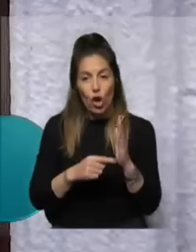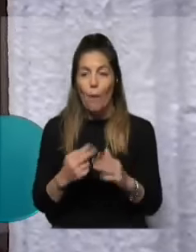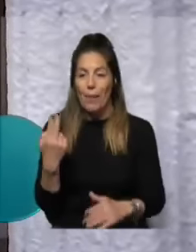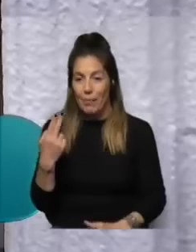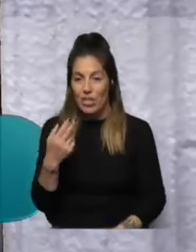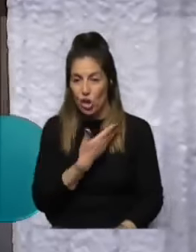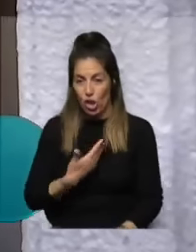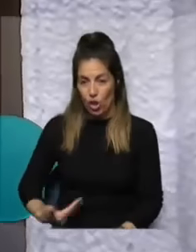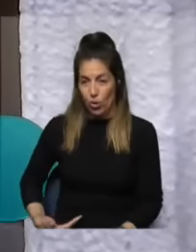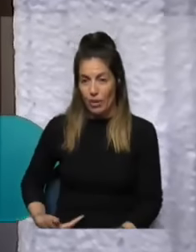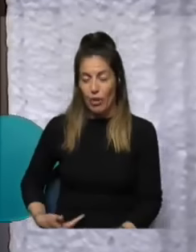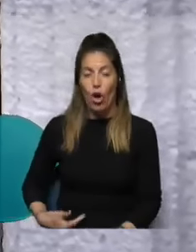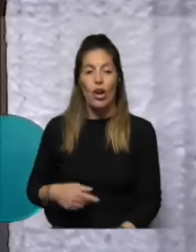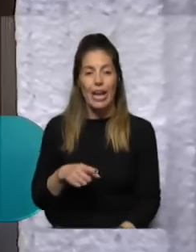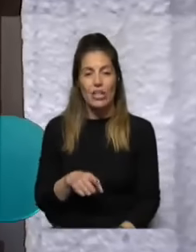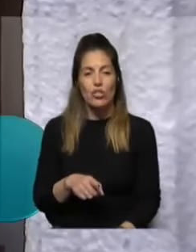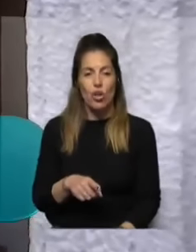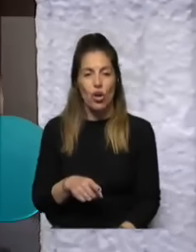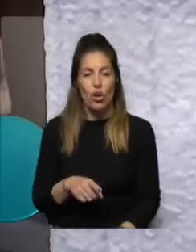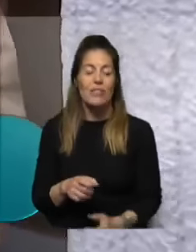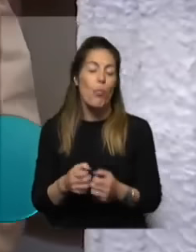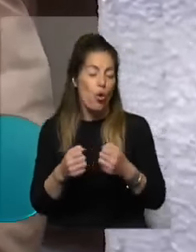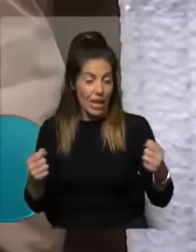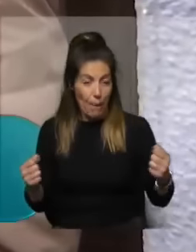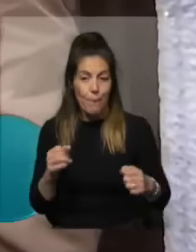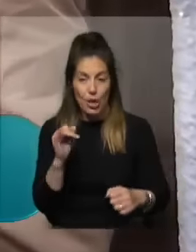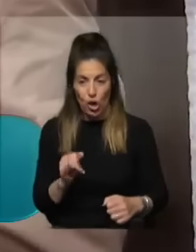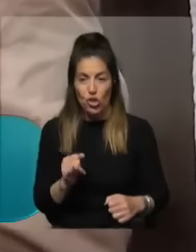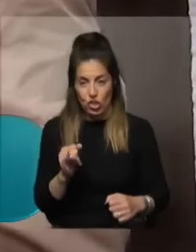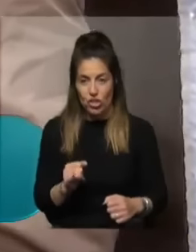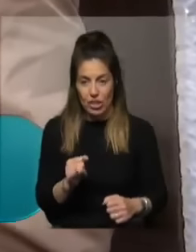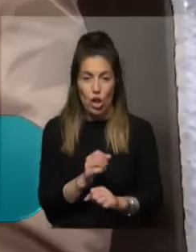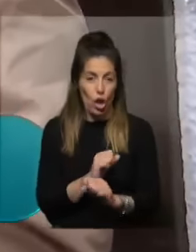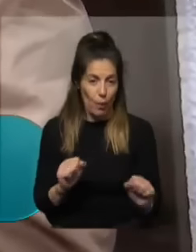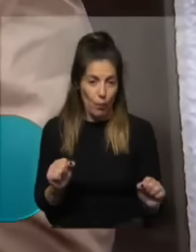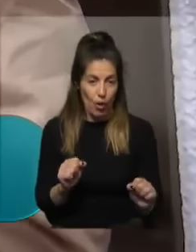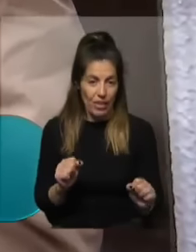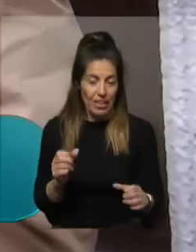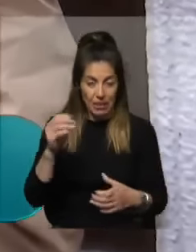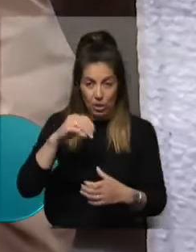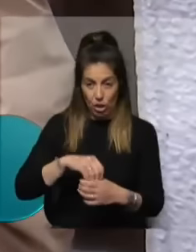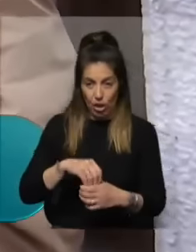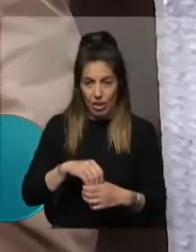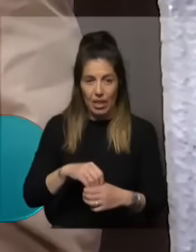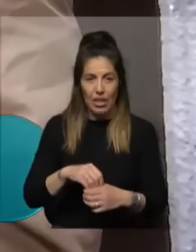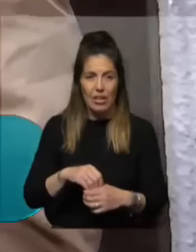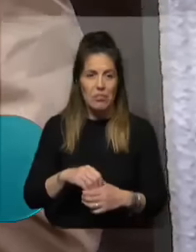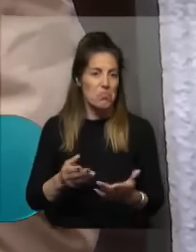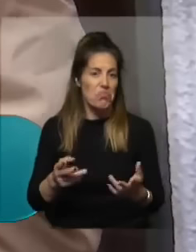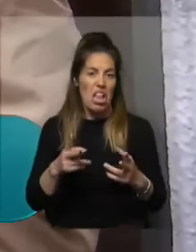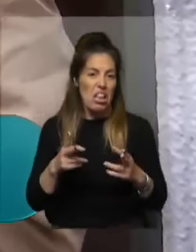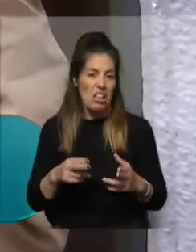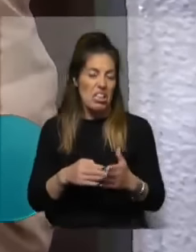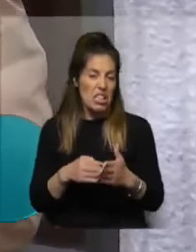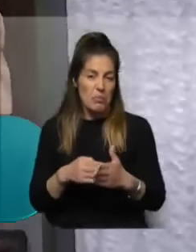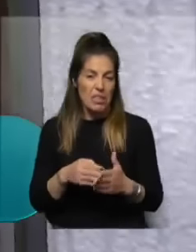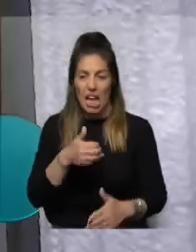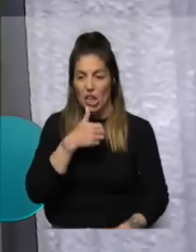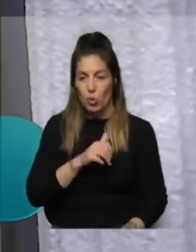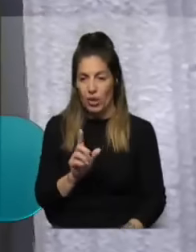derechos posesorios. Es como muy amplio, digamos, la gama de lo que pueden entrar. Límite de antigüedad y eso no hay. Ah, bien. Qué bueno, o sea,